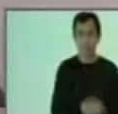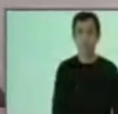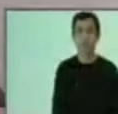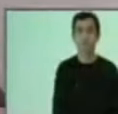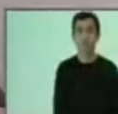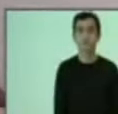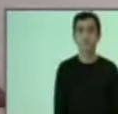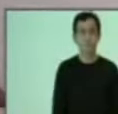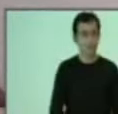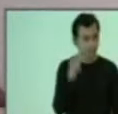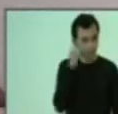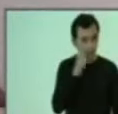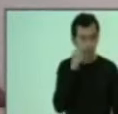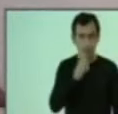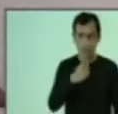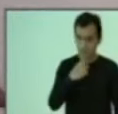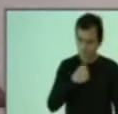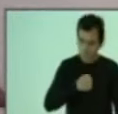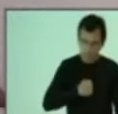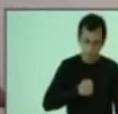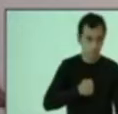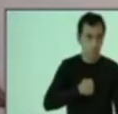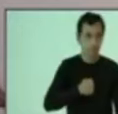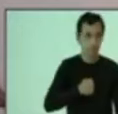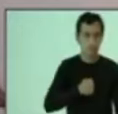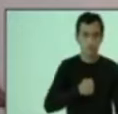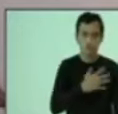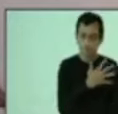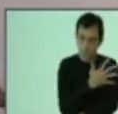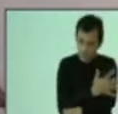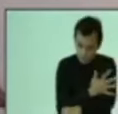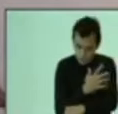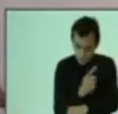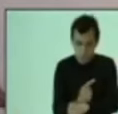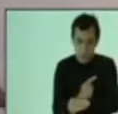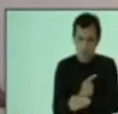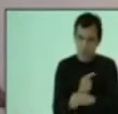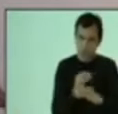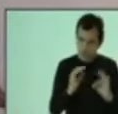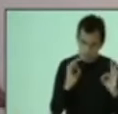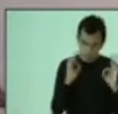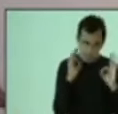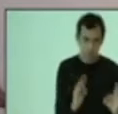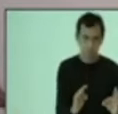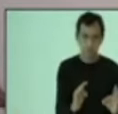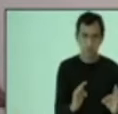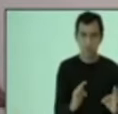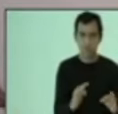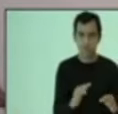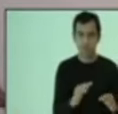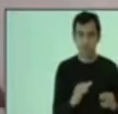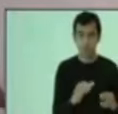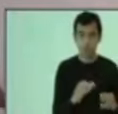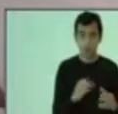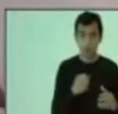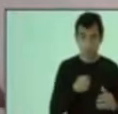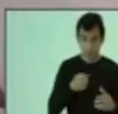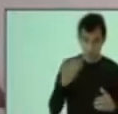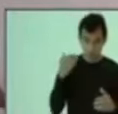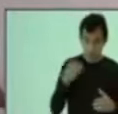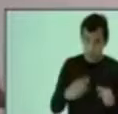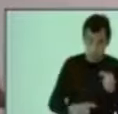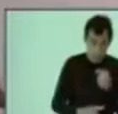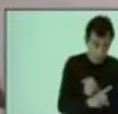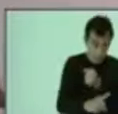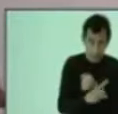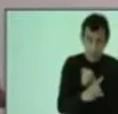He sido siempre una persona honesta, una persona recta, una persona que no he tenido jamás problemas ni sociales